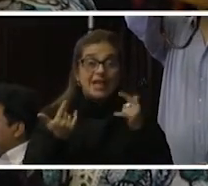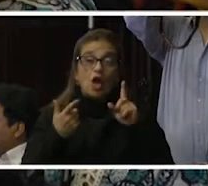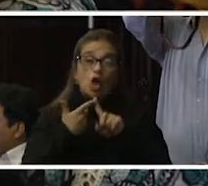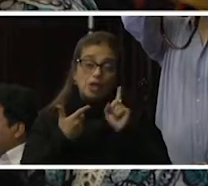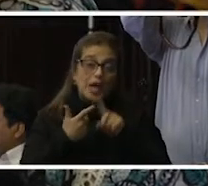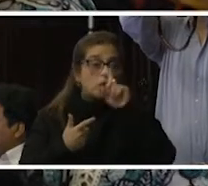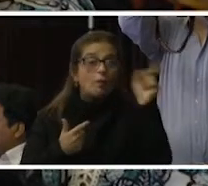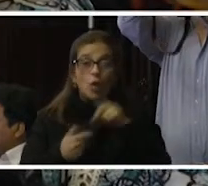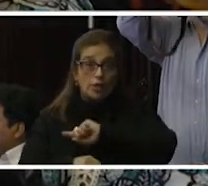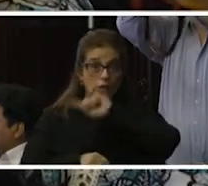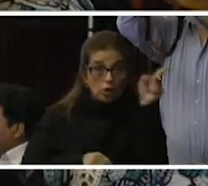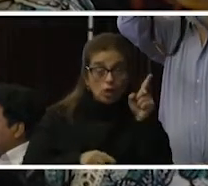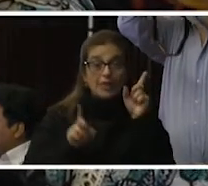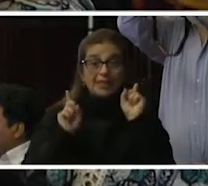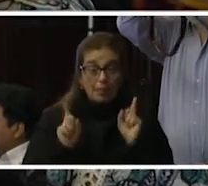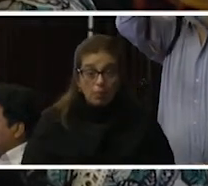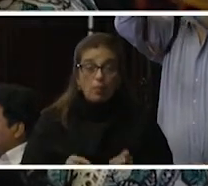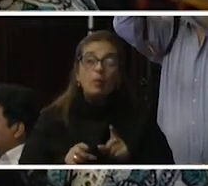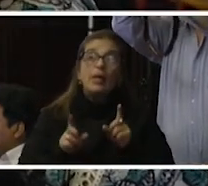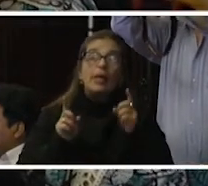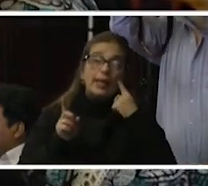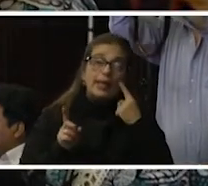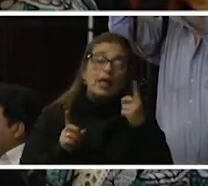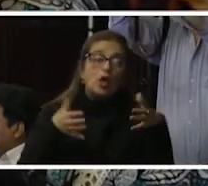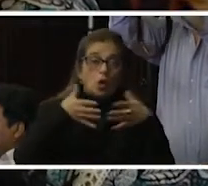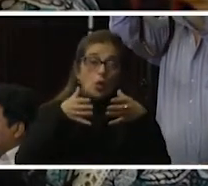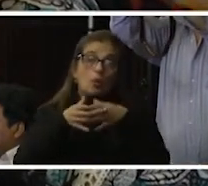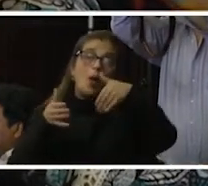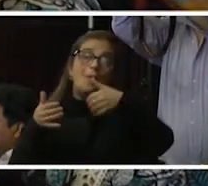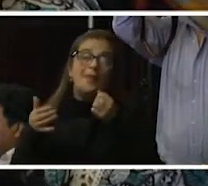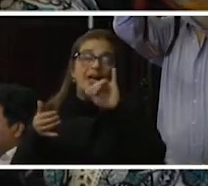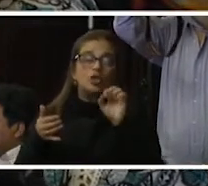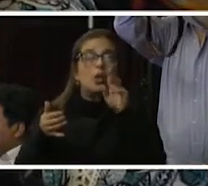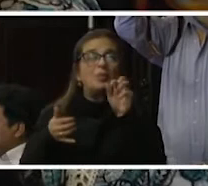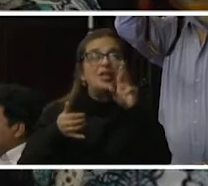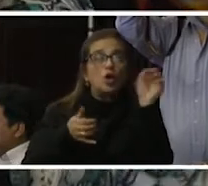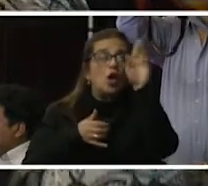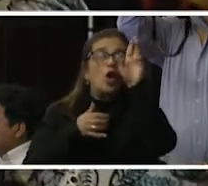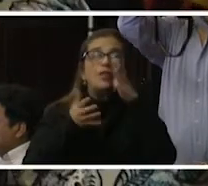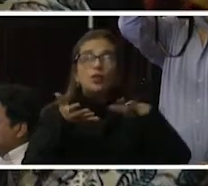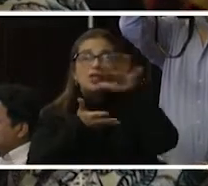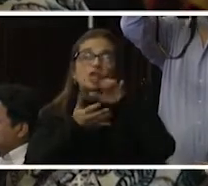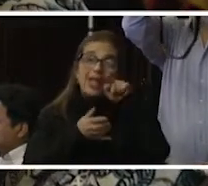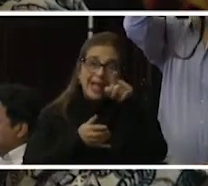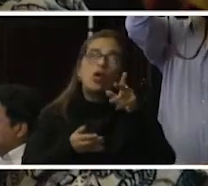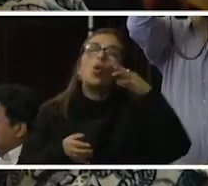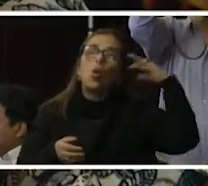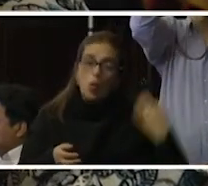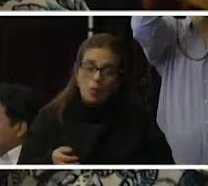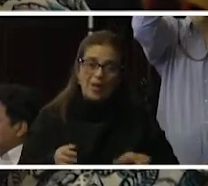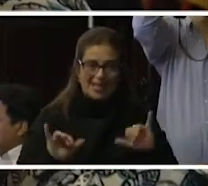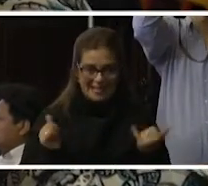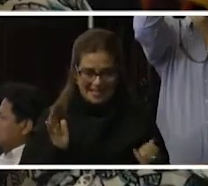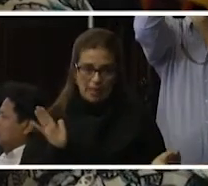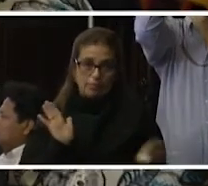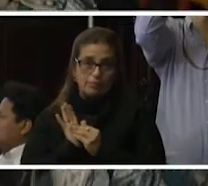la integración a la sociedad mayor del pueblo mashcopiro del río Alto Madre de Dios. En este marco, cumpla con lo establecido en la